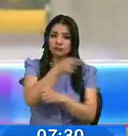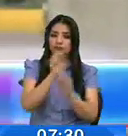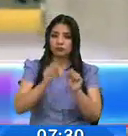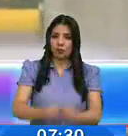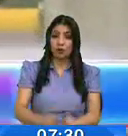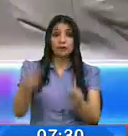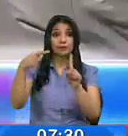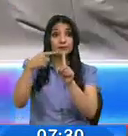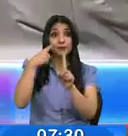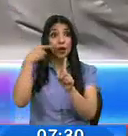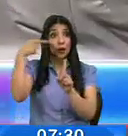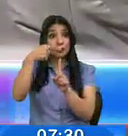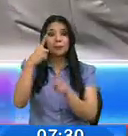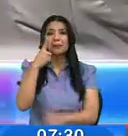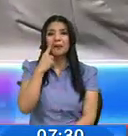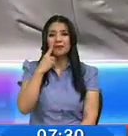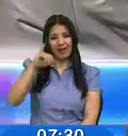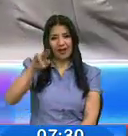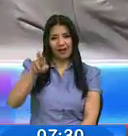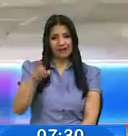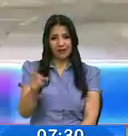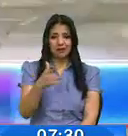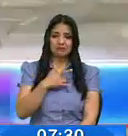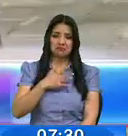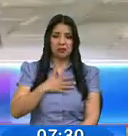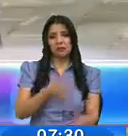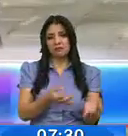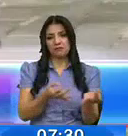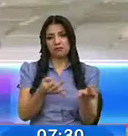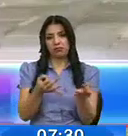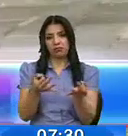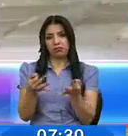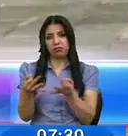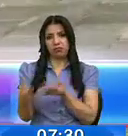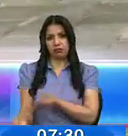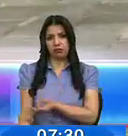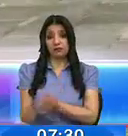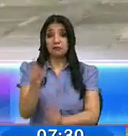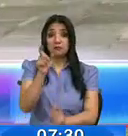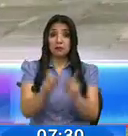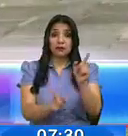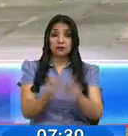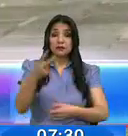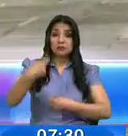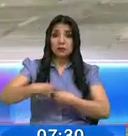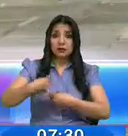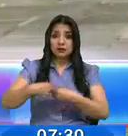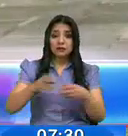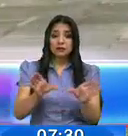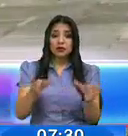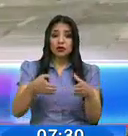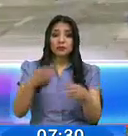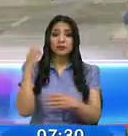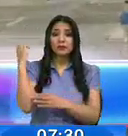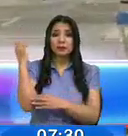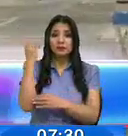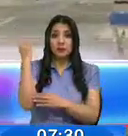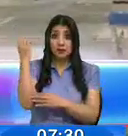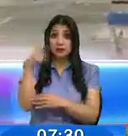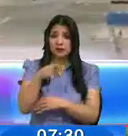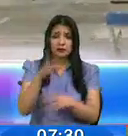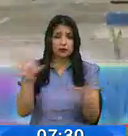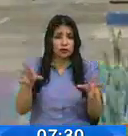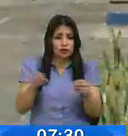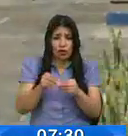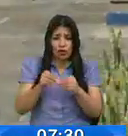Javier Ortega, lamenta que se den largas. Estas personas que conformaron el comité de crisis, en los que llevaron todo el